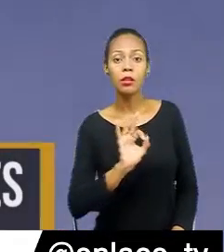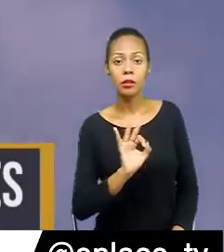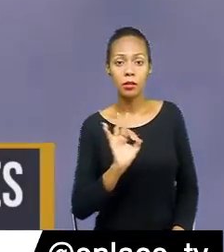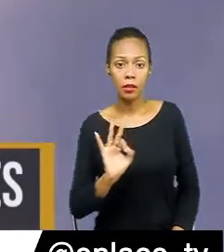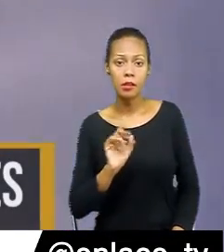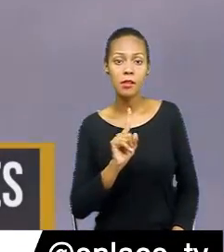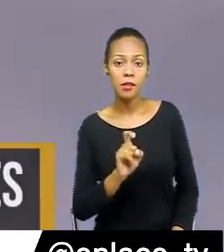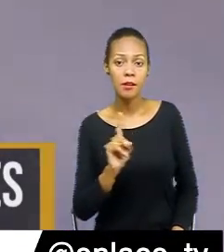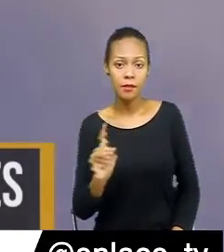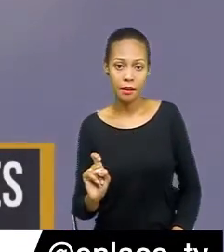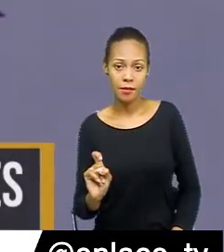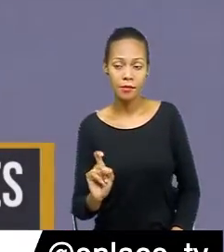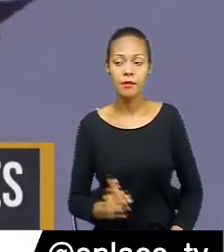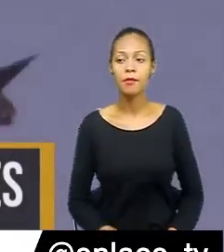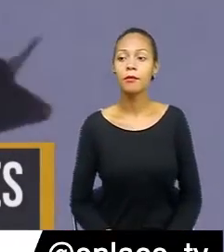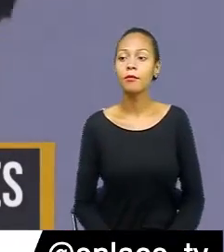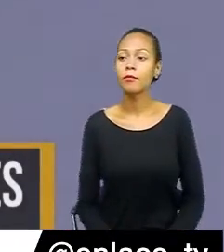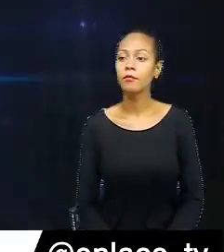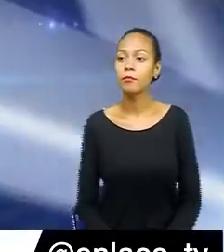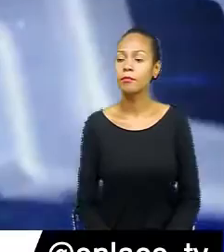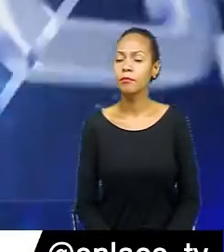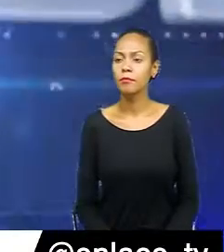313-572-3366.